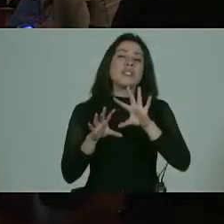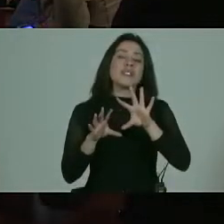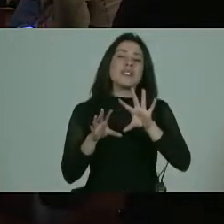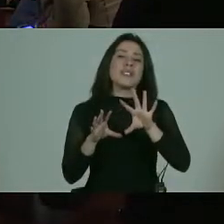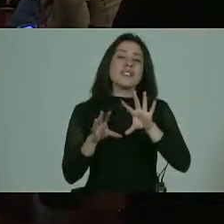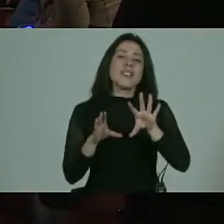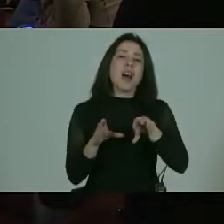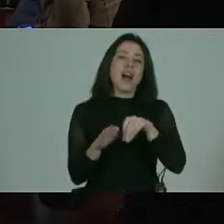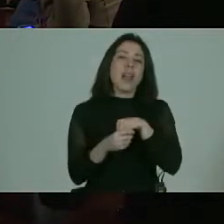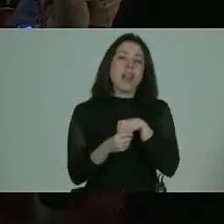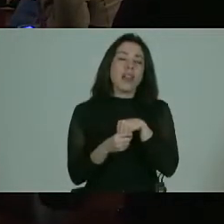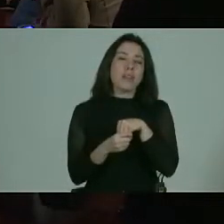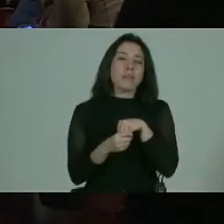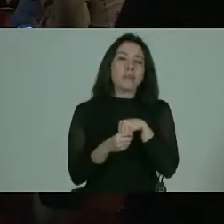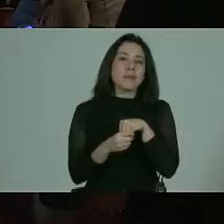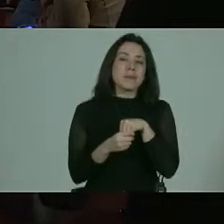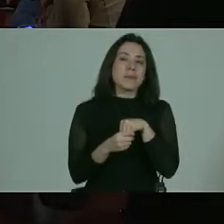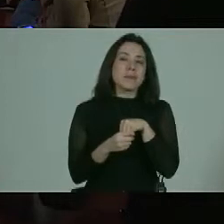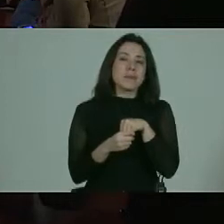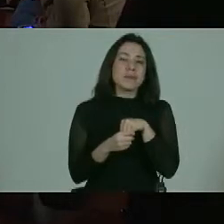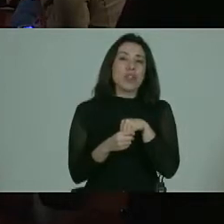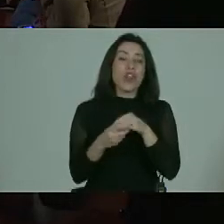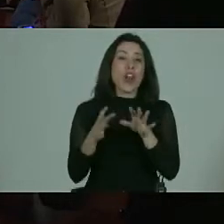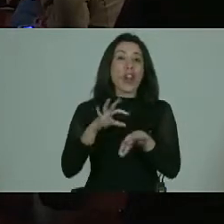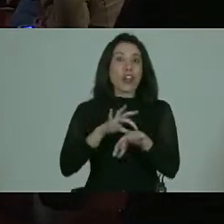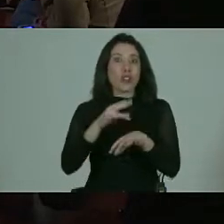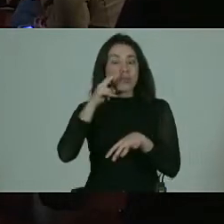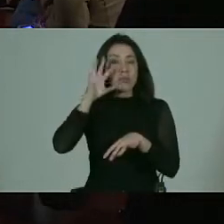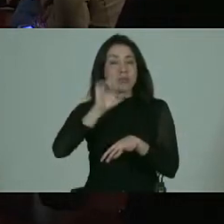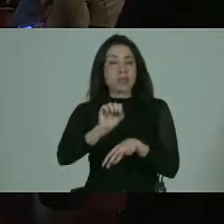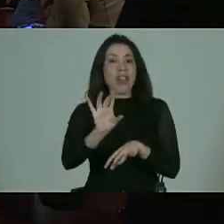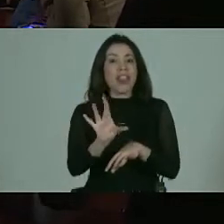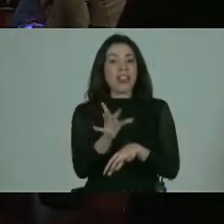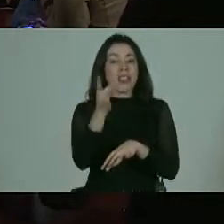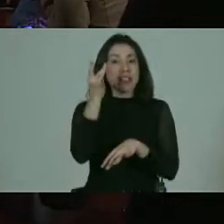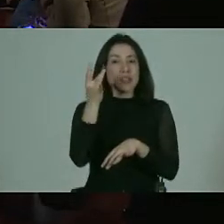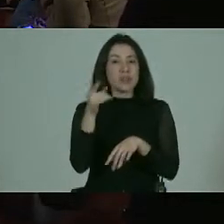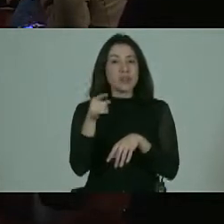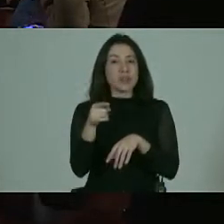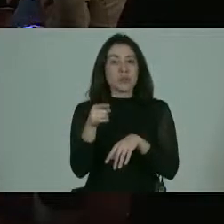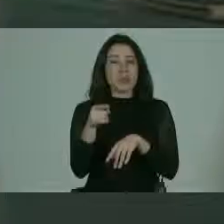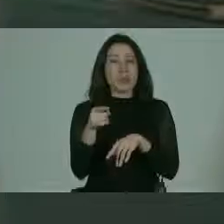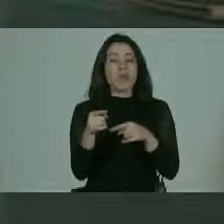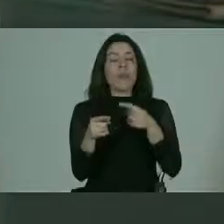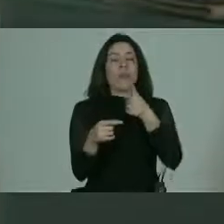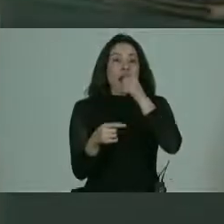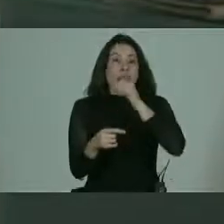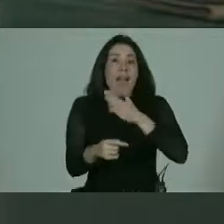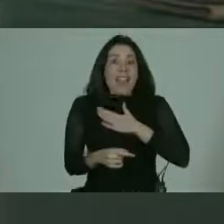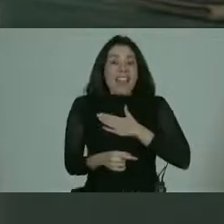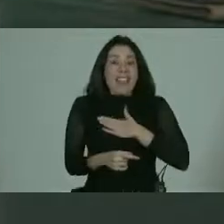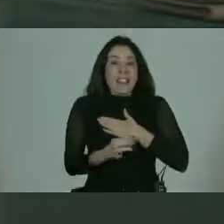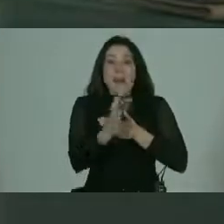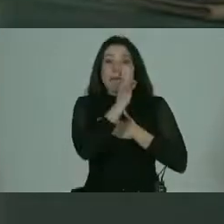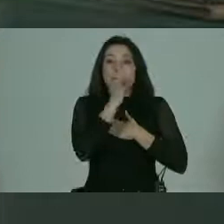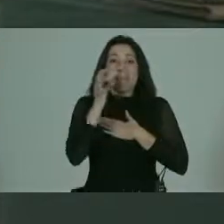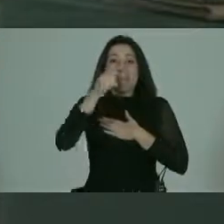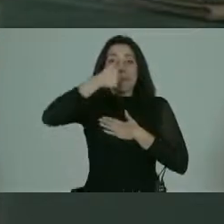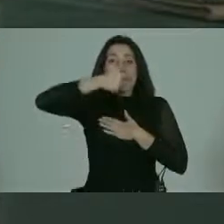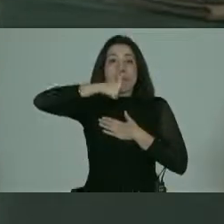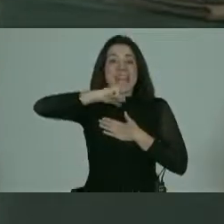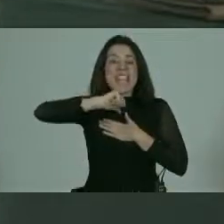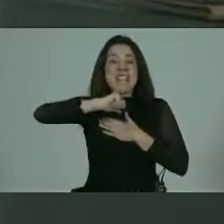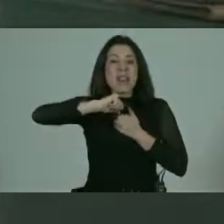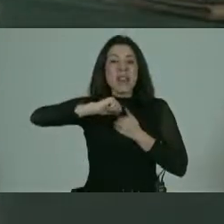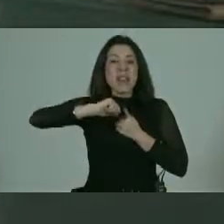parte de lo que descubre de lo que forma parte del núcleo duro de su intimidad su privacidad la esfera que